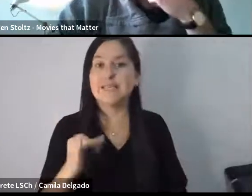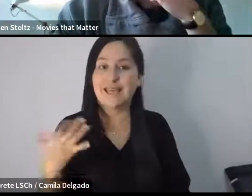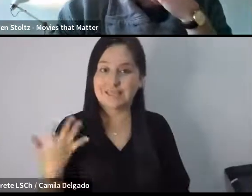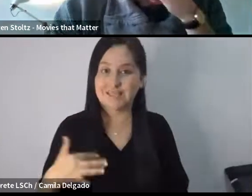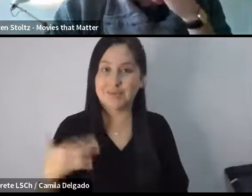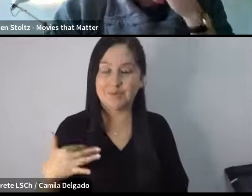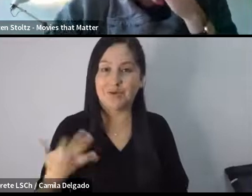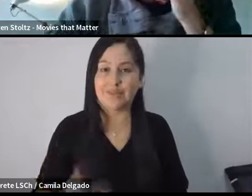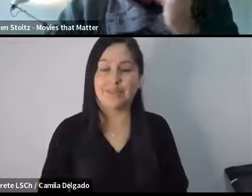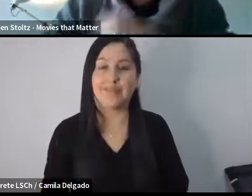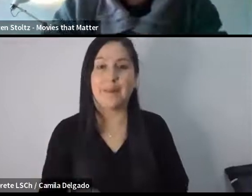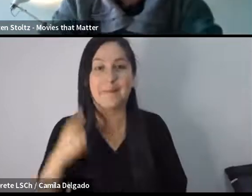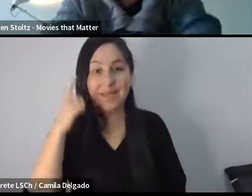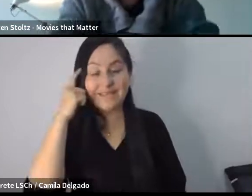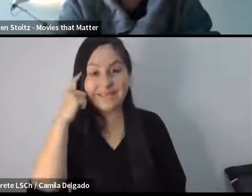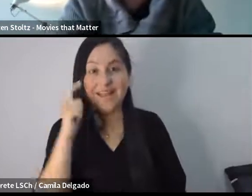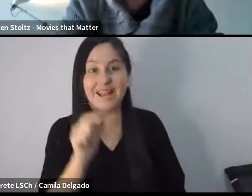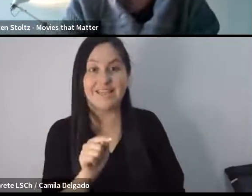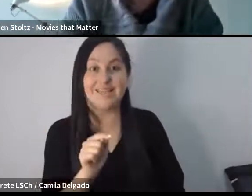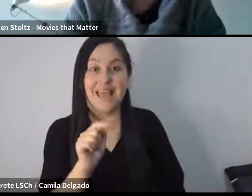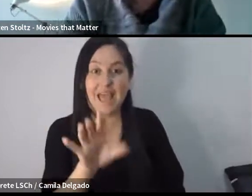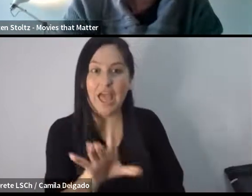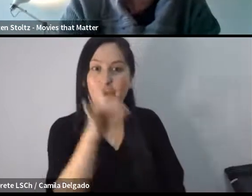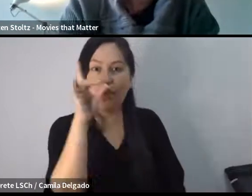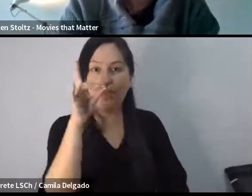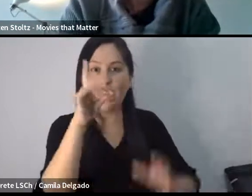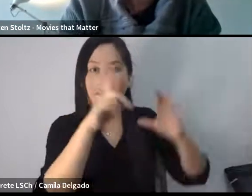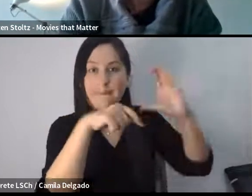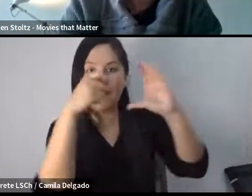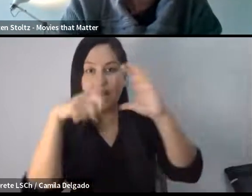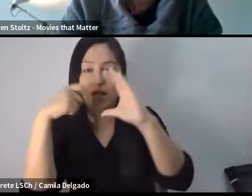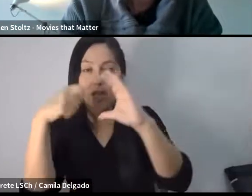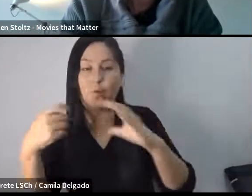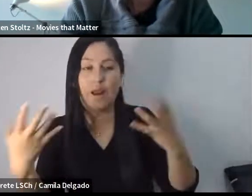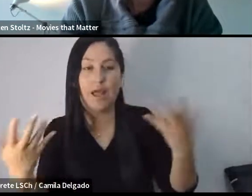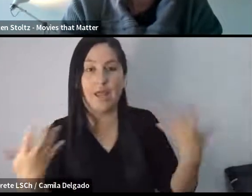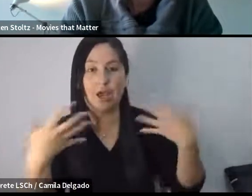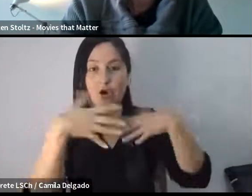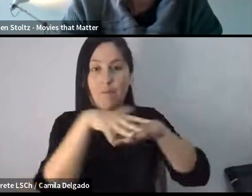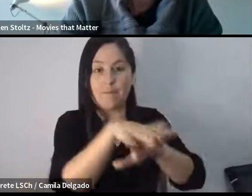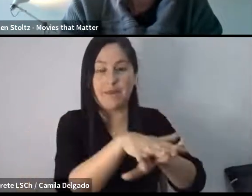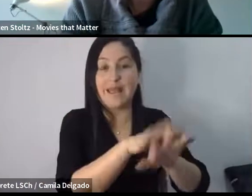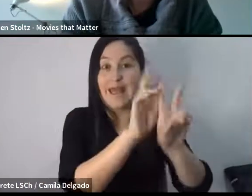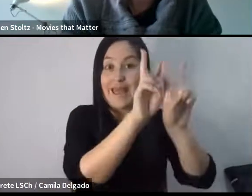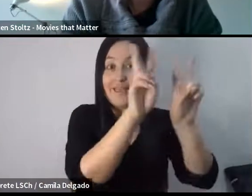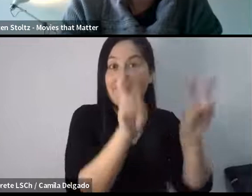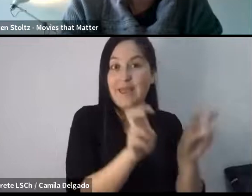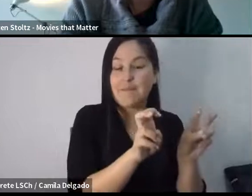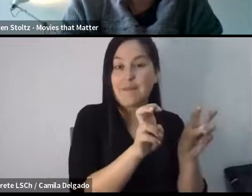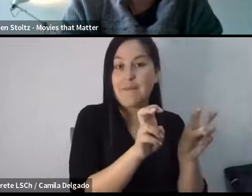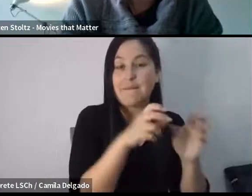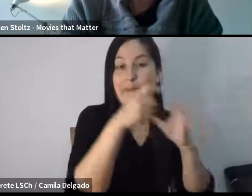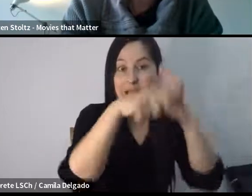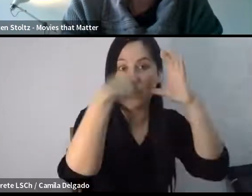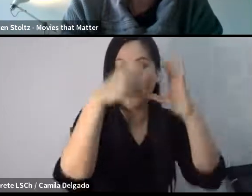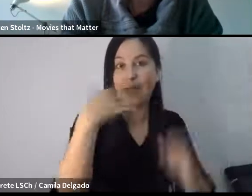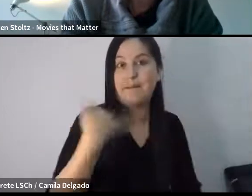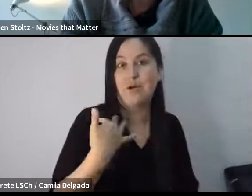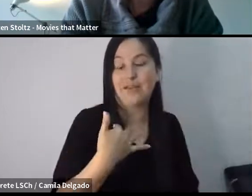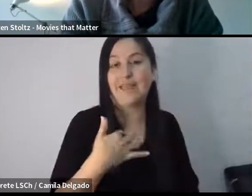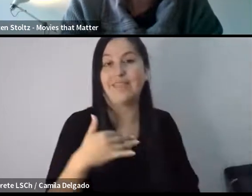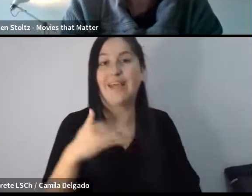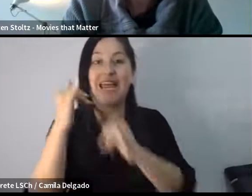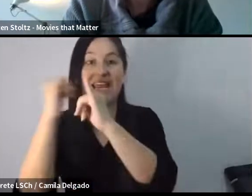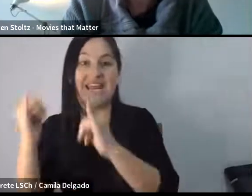which are combining important topics and the form that is somehow attractive to the audience.